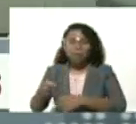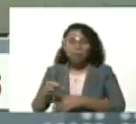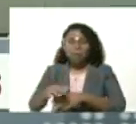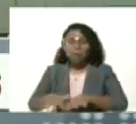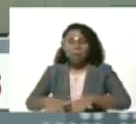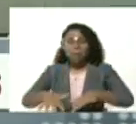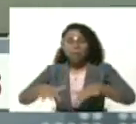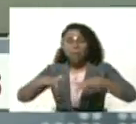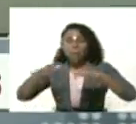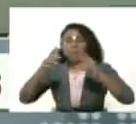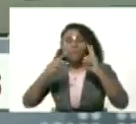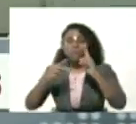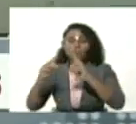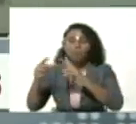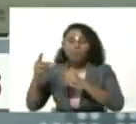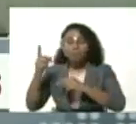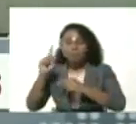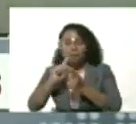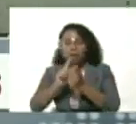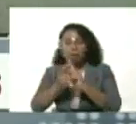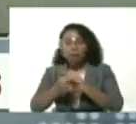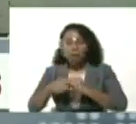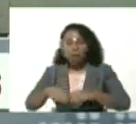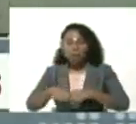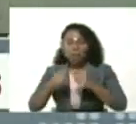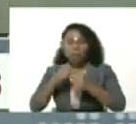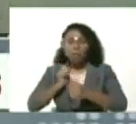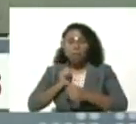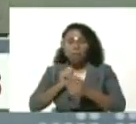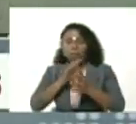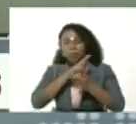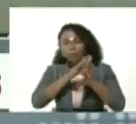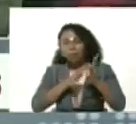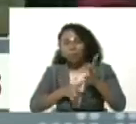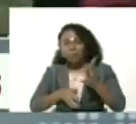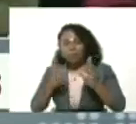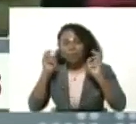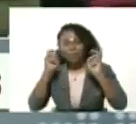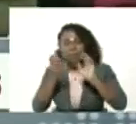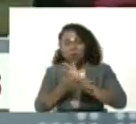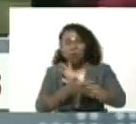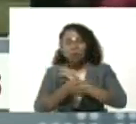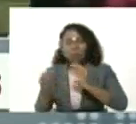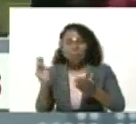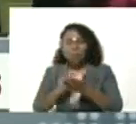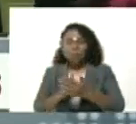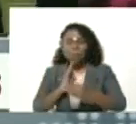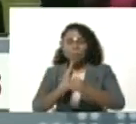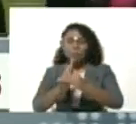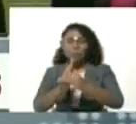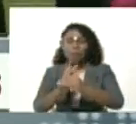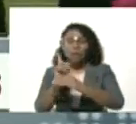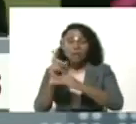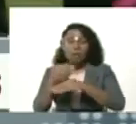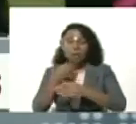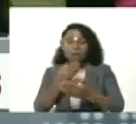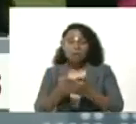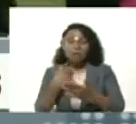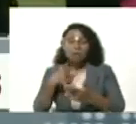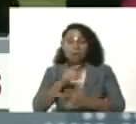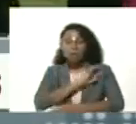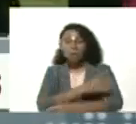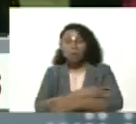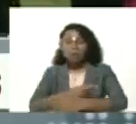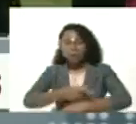lo ha anunciado, el cambio climático, que está rompiendo cualquier esquema de diagnóstico, por supuesto fue colapsado. Y ha sido gracias a la Fuerza Armada